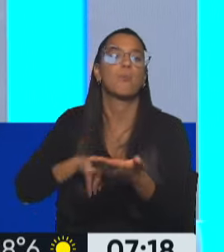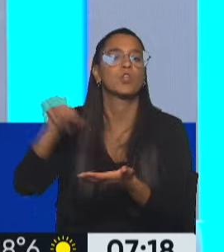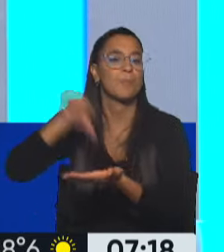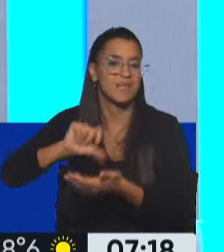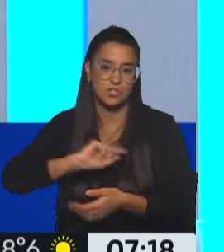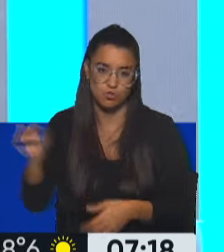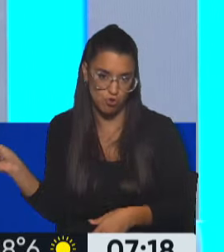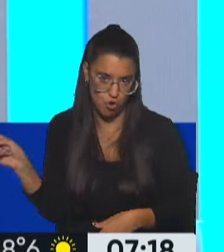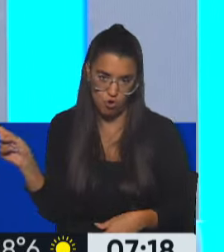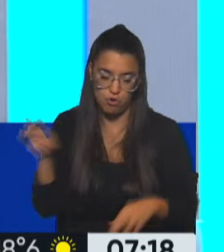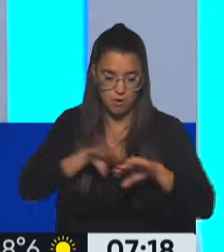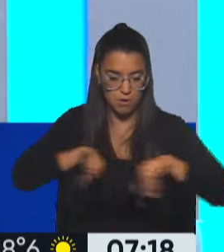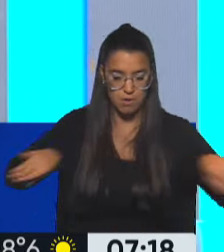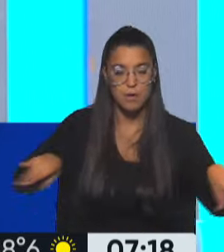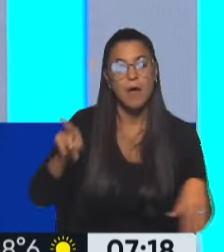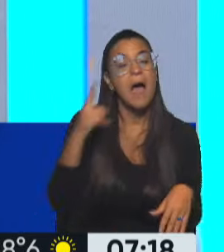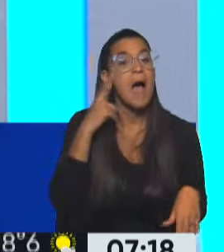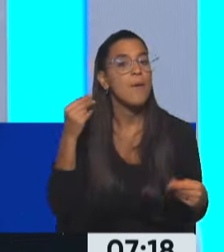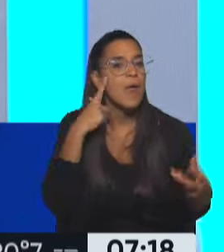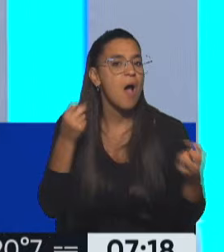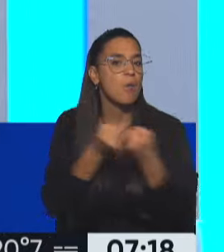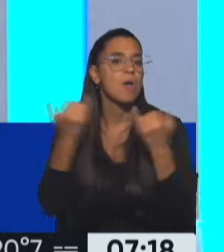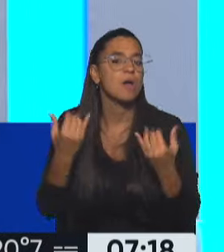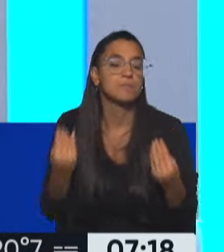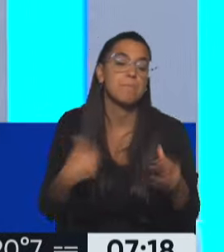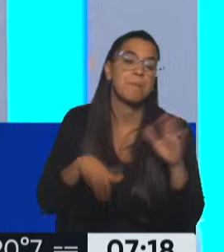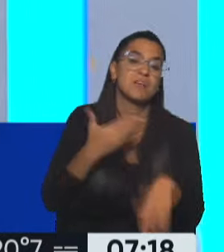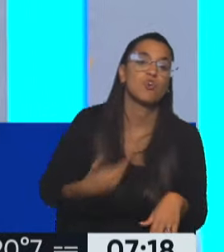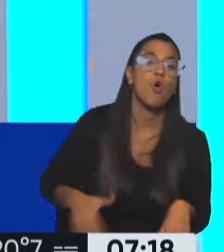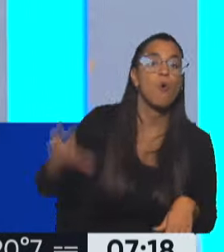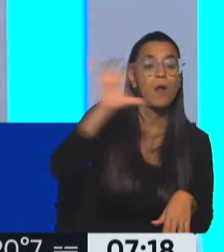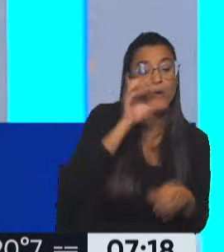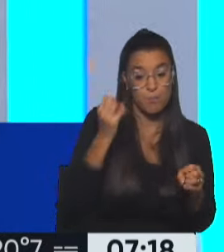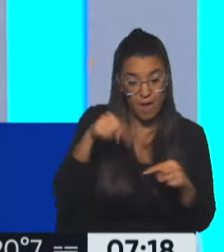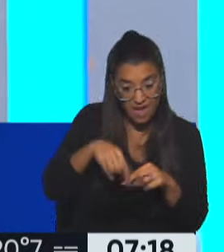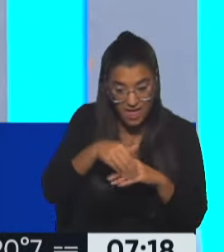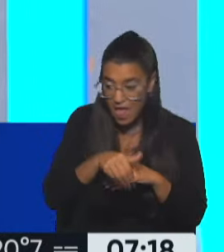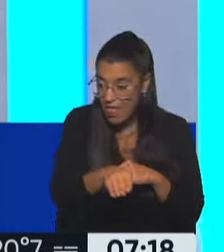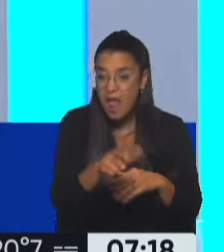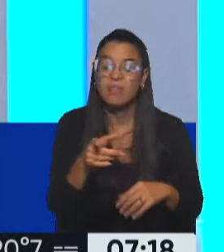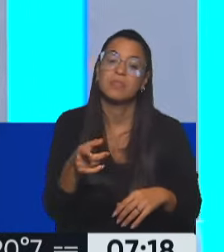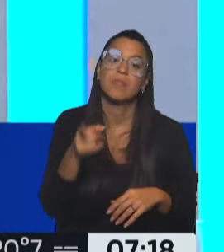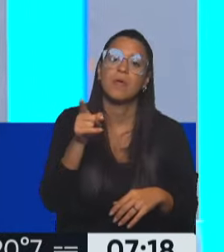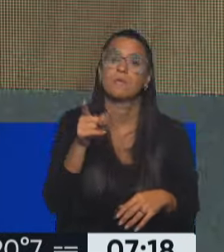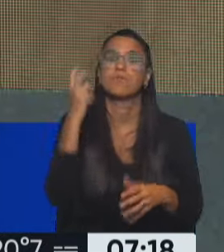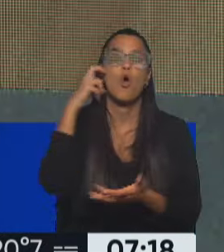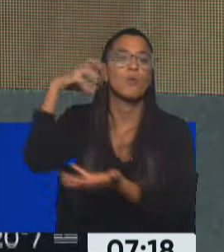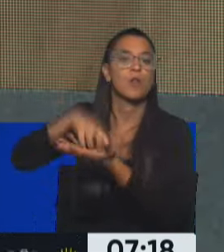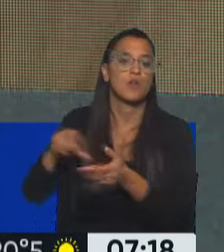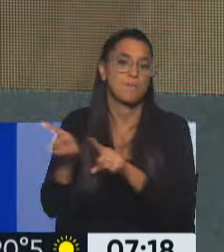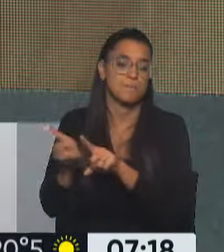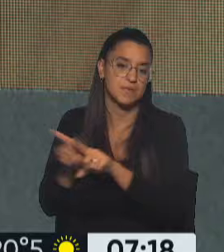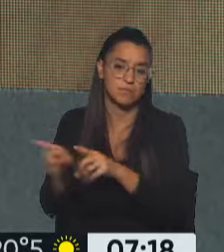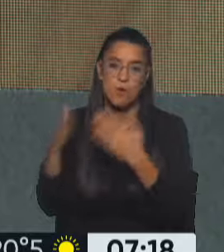conversaciones veremos a los acuerdos que arriben principalmente con los gobernadores porque a partir de eso se va a replicar en el Congreso Nacional Muchísimas